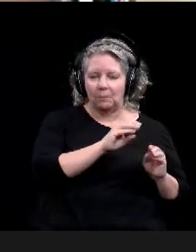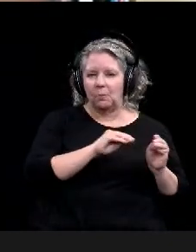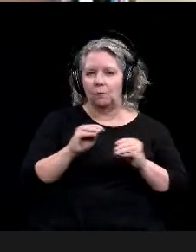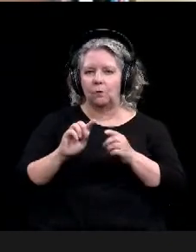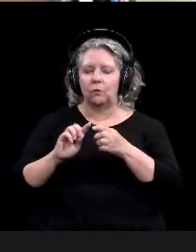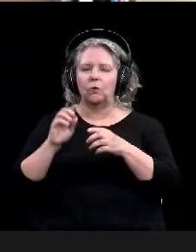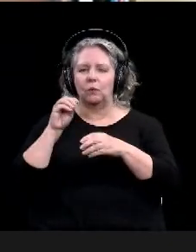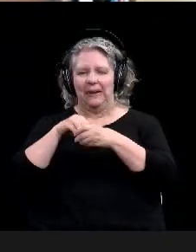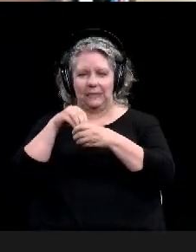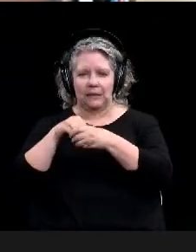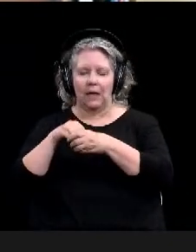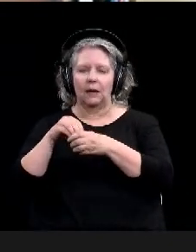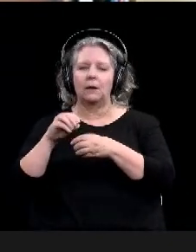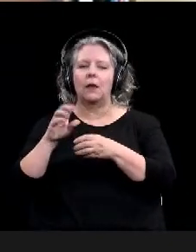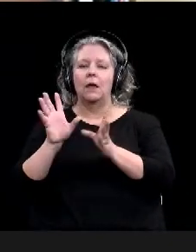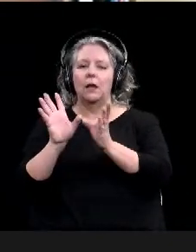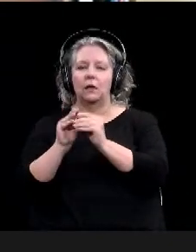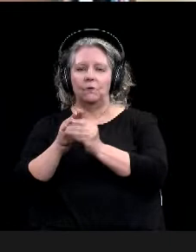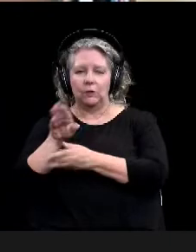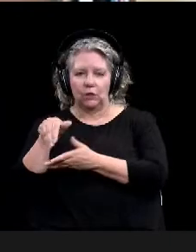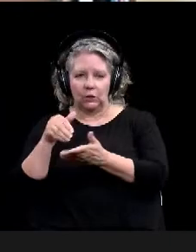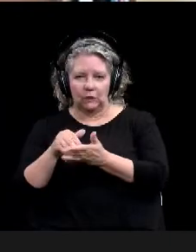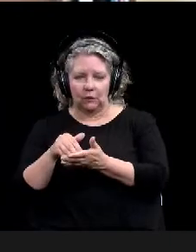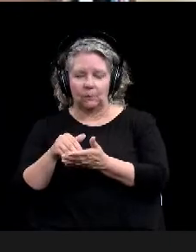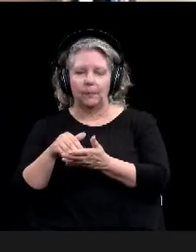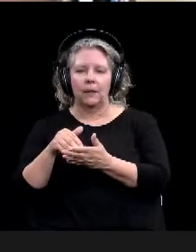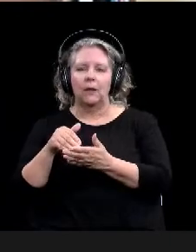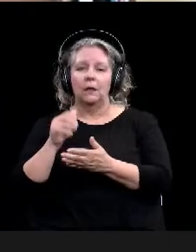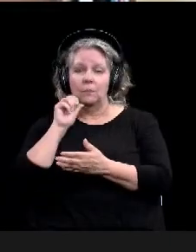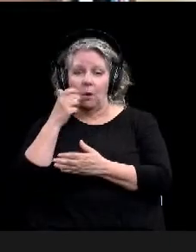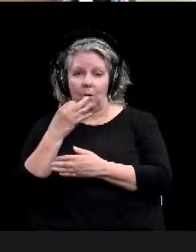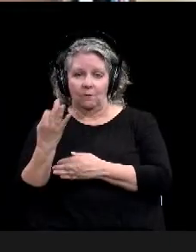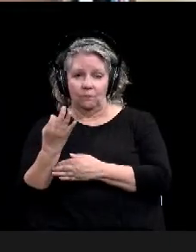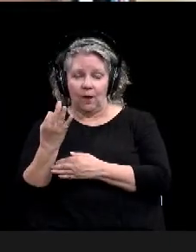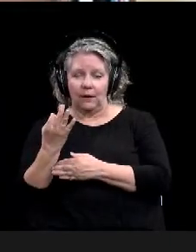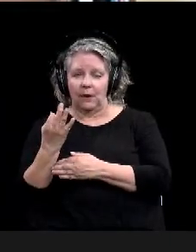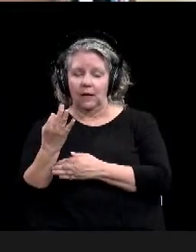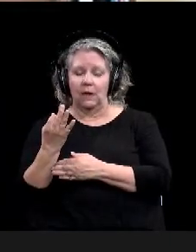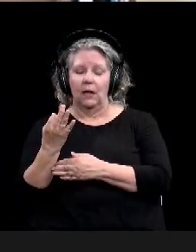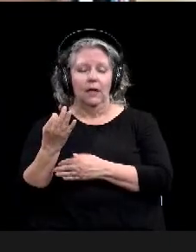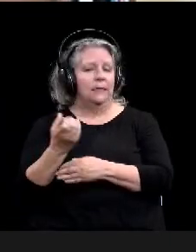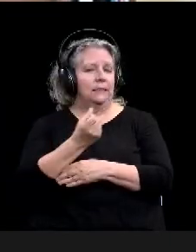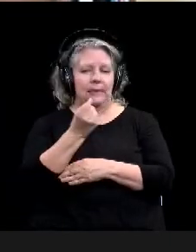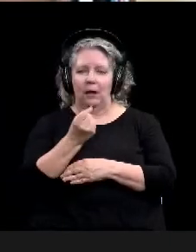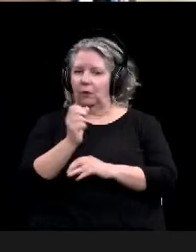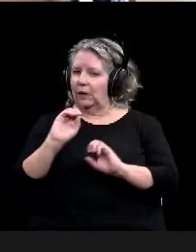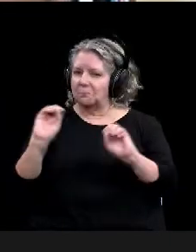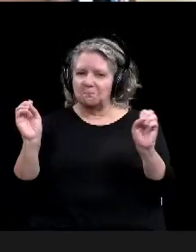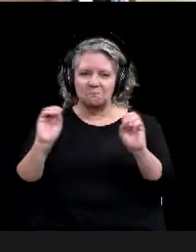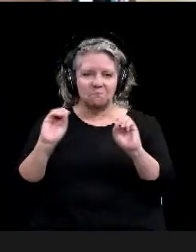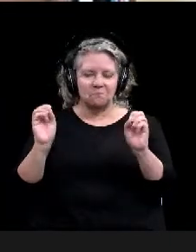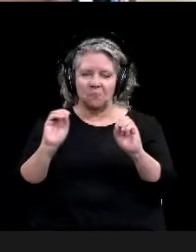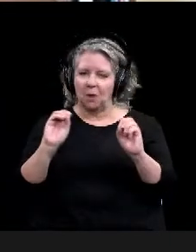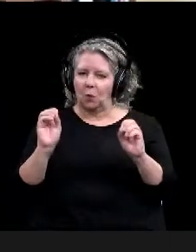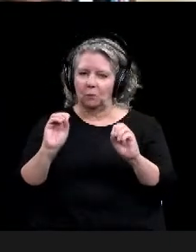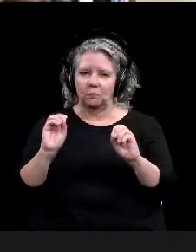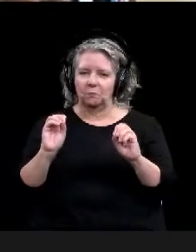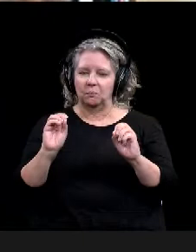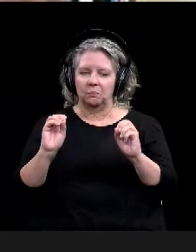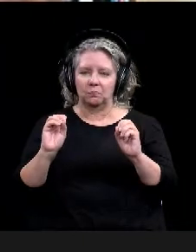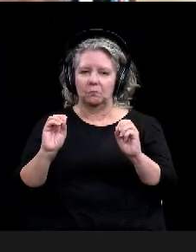no va a haber clínicas del sábado esta semana que a todos que tenga han tenido a